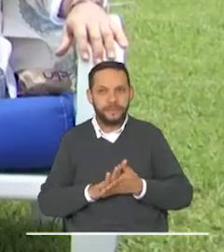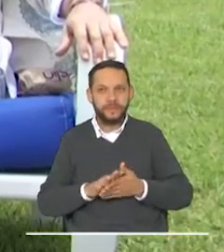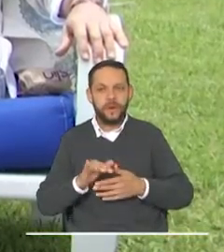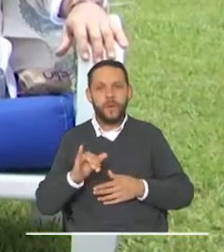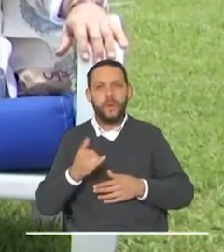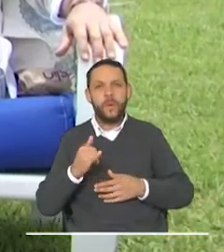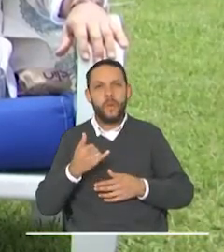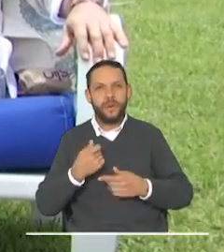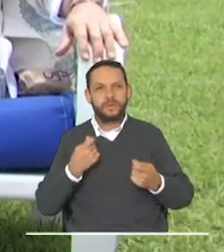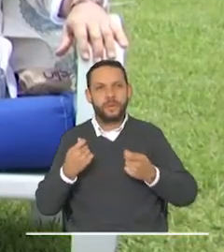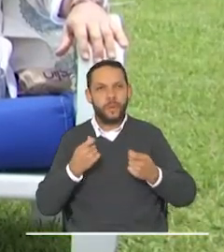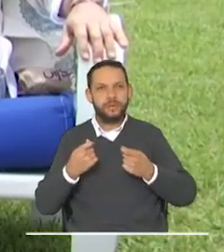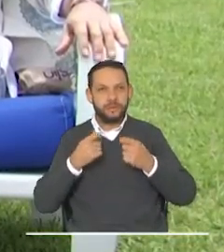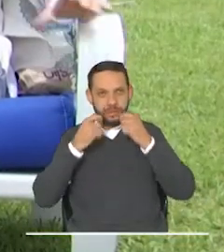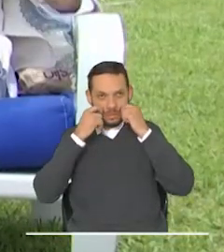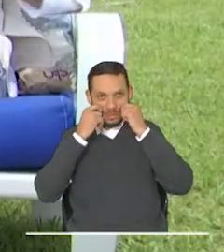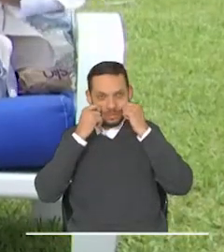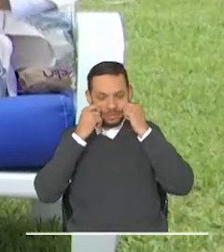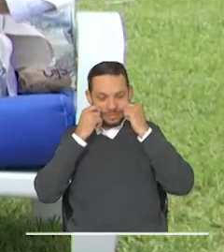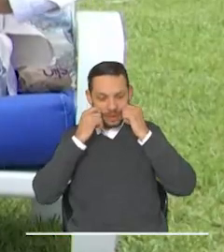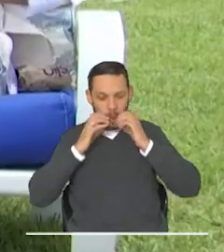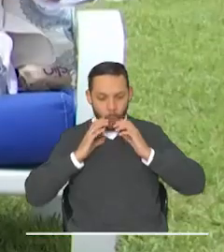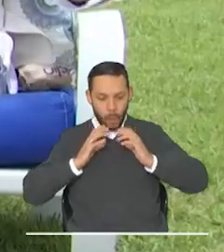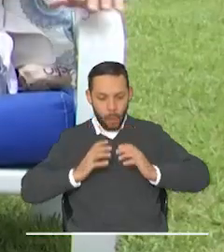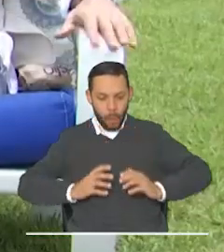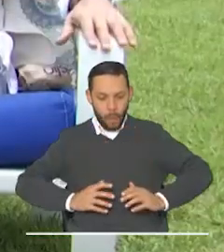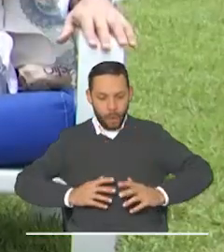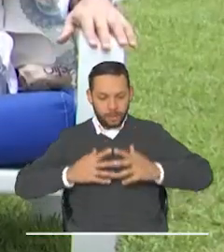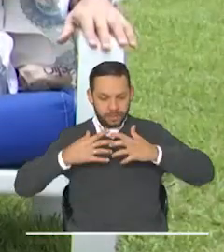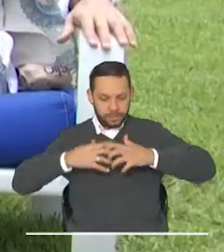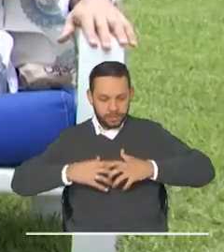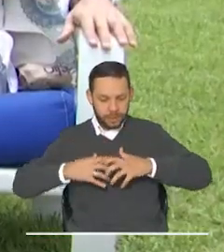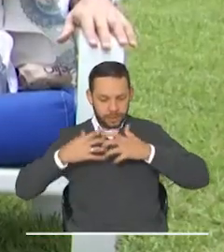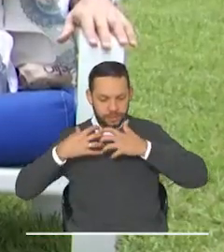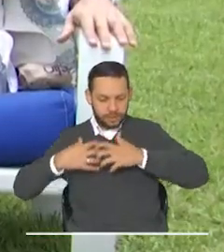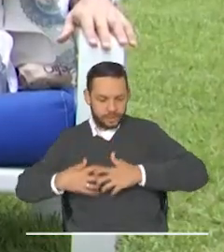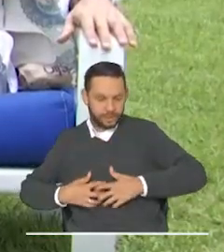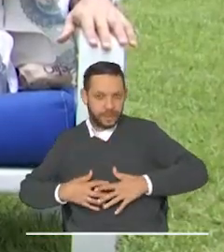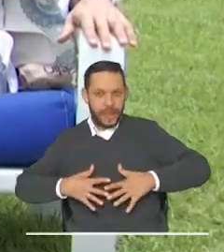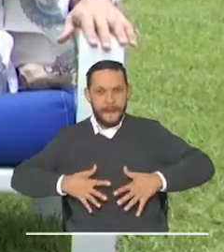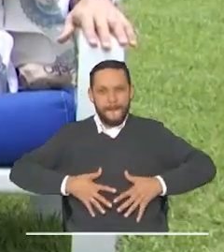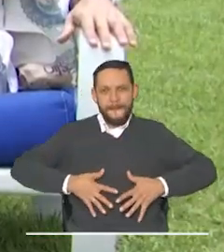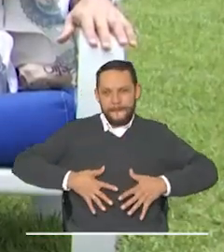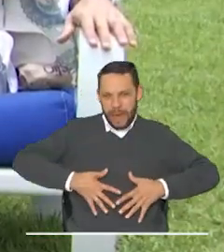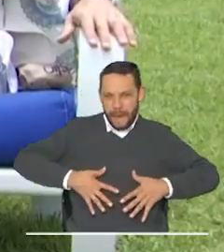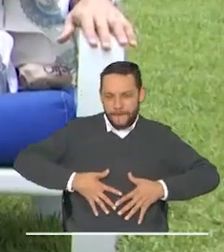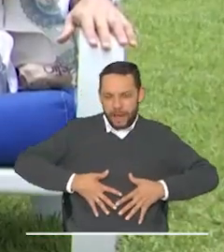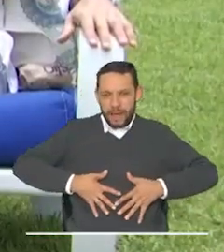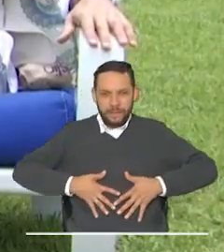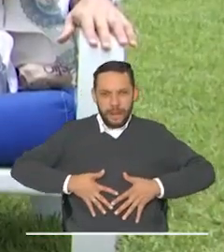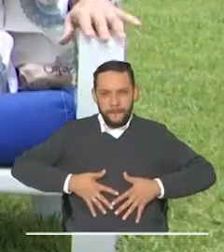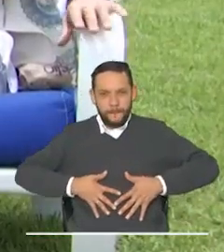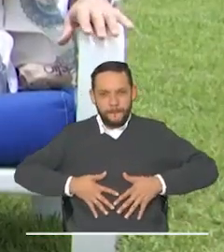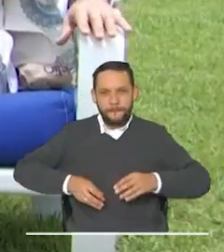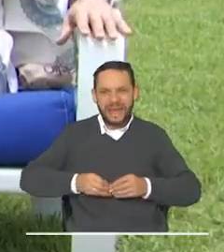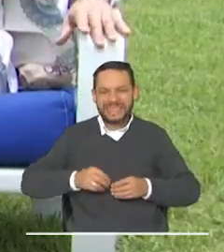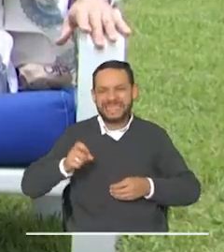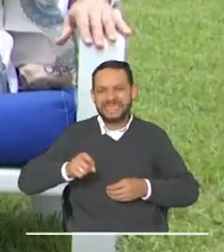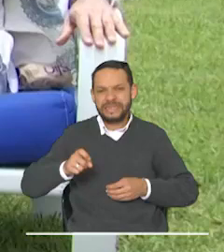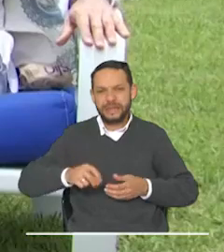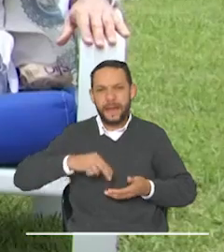donde se hace manejo de vientre hacemos danza música